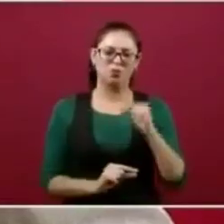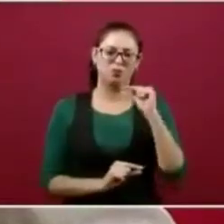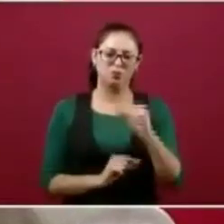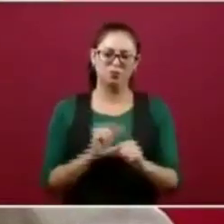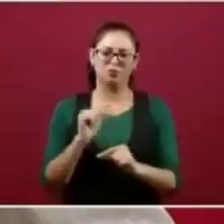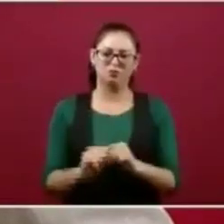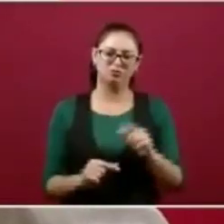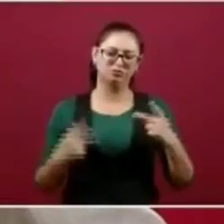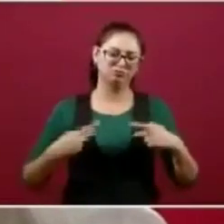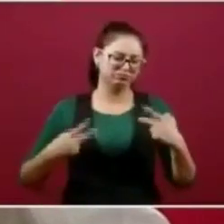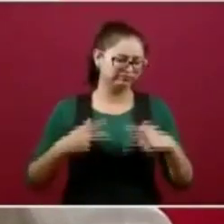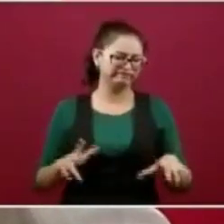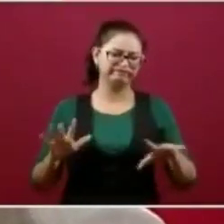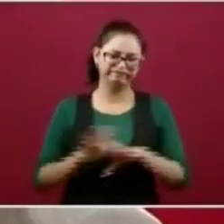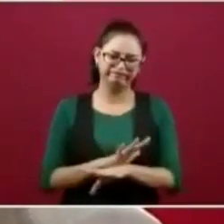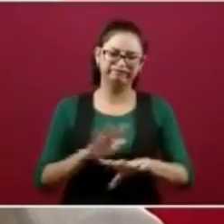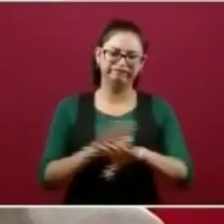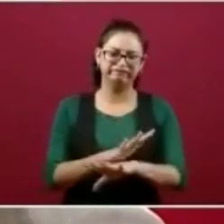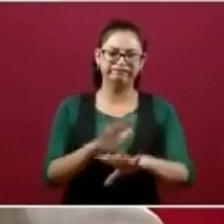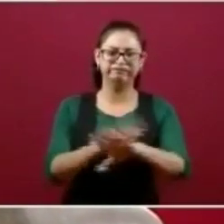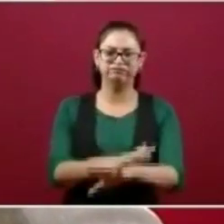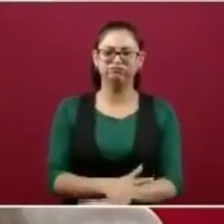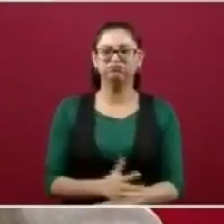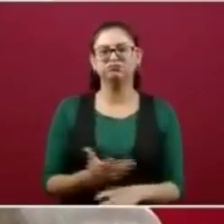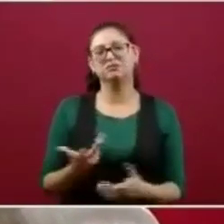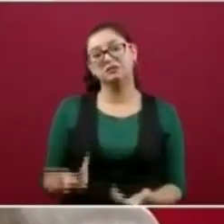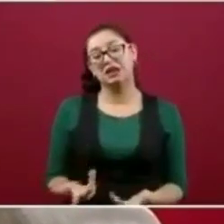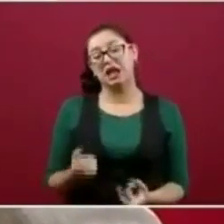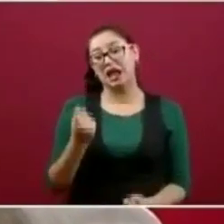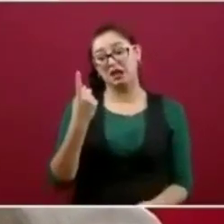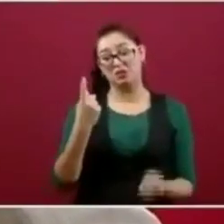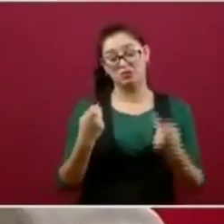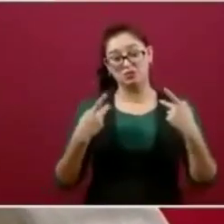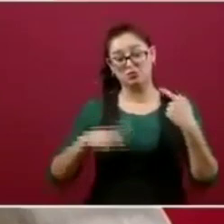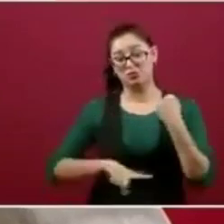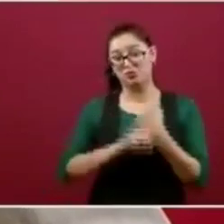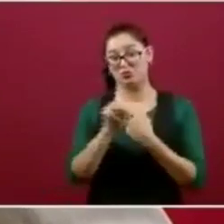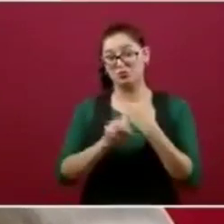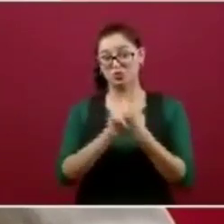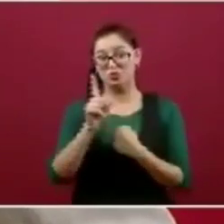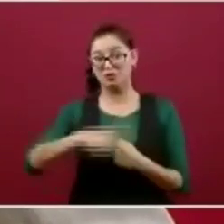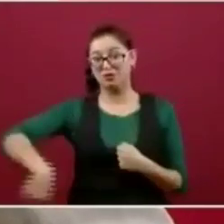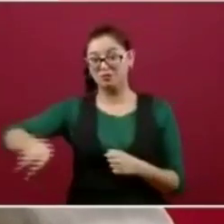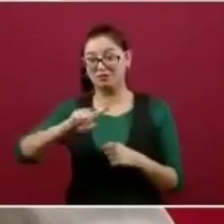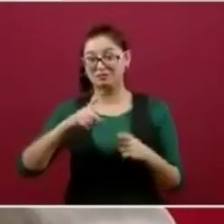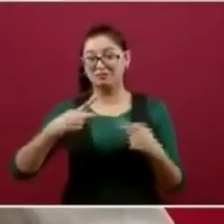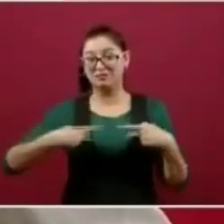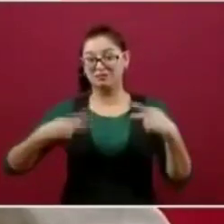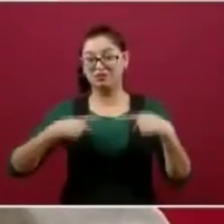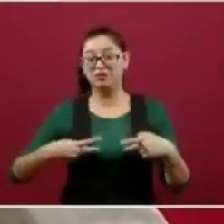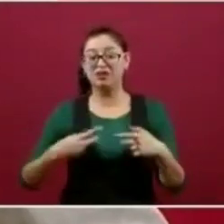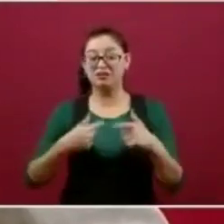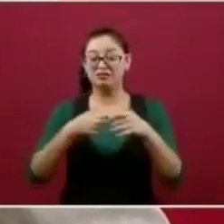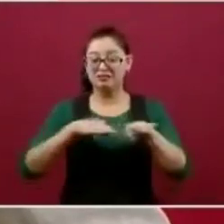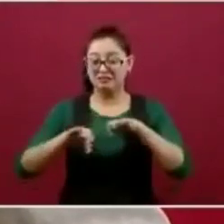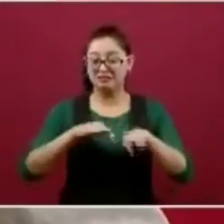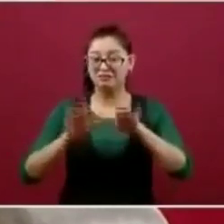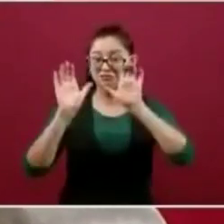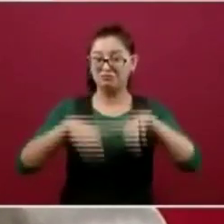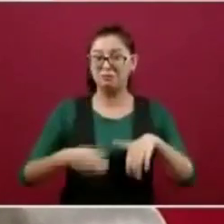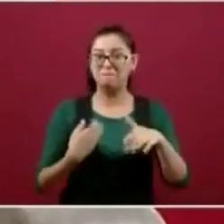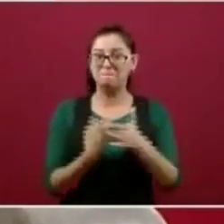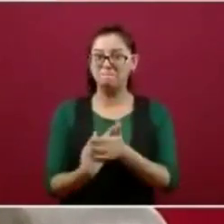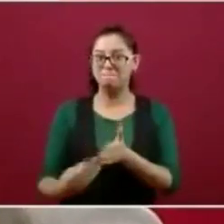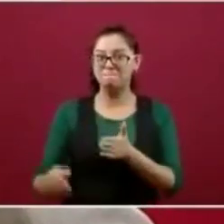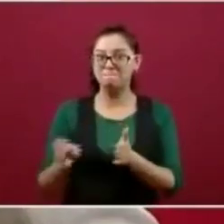todo el personal. Tenemos problemas, por ejemplo, con el personal de base y que está sindicalizado, muchos de ellos, pero aún así